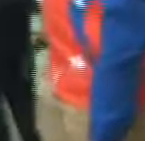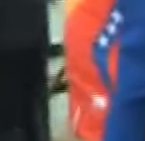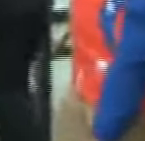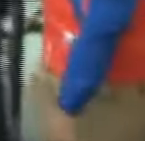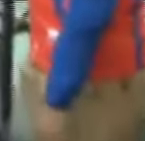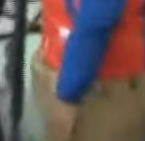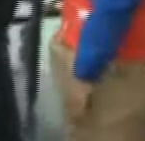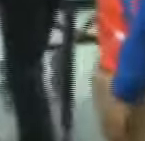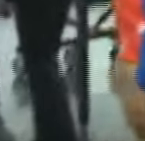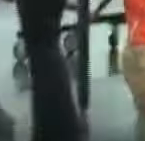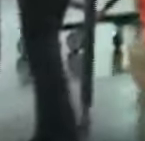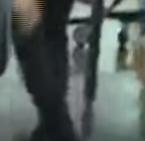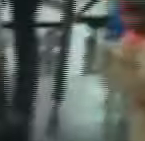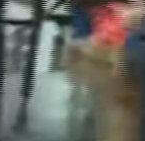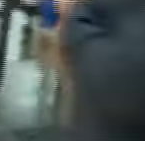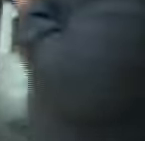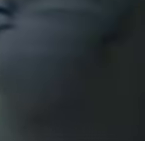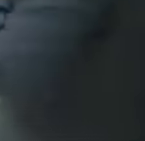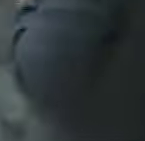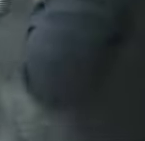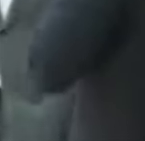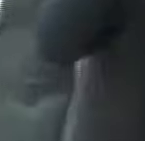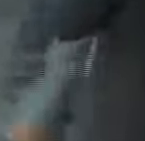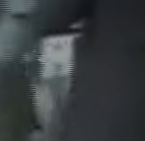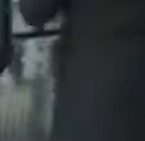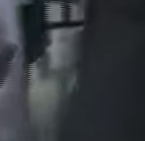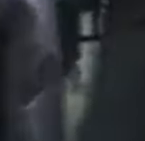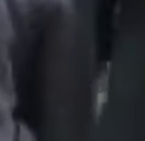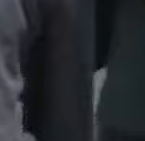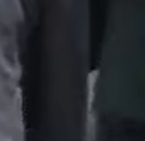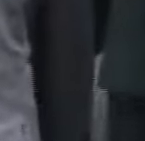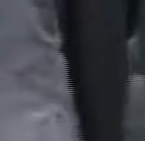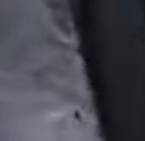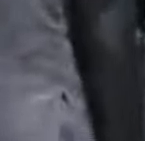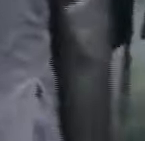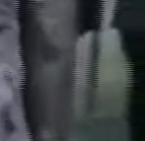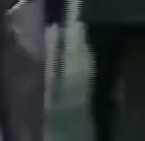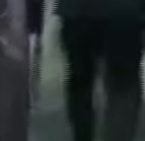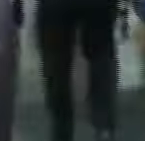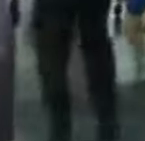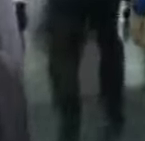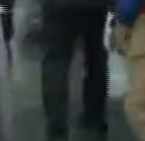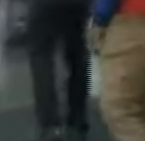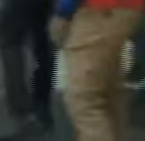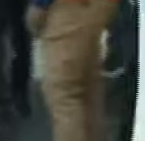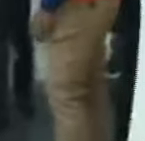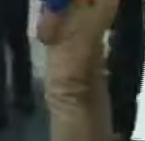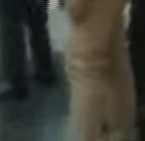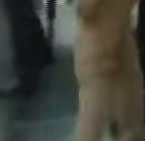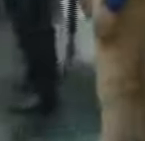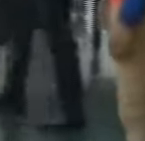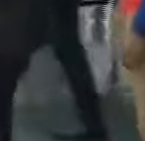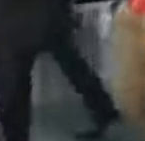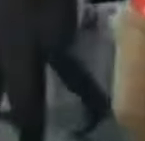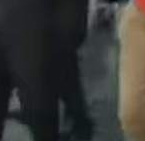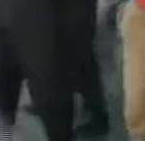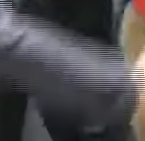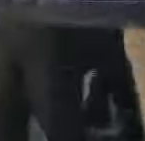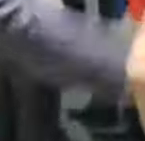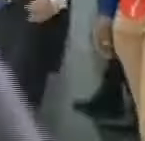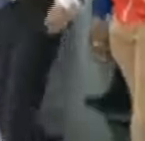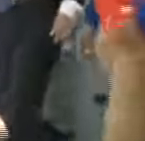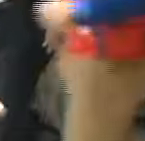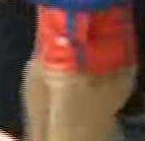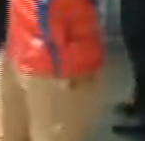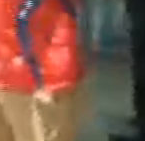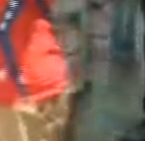el recorrido por los jardines del Palacio Federal Legislativo. Actualmente se encuentra saludando a